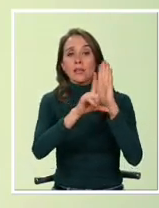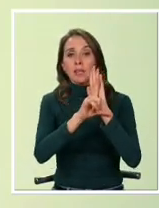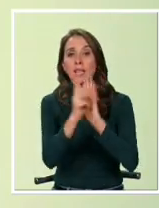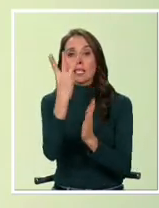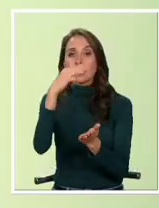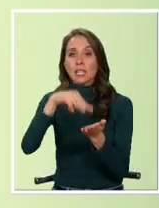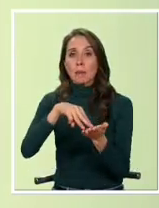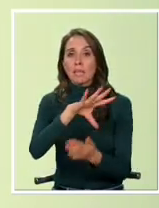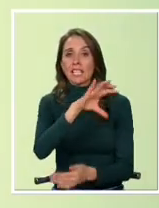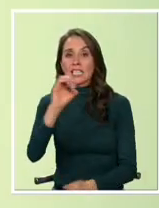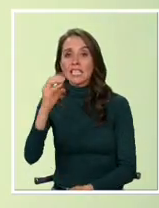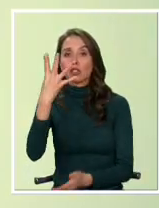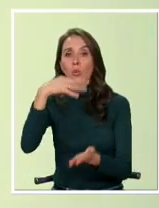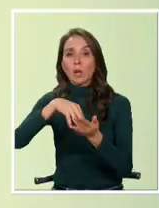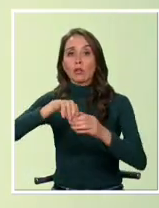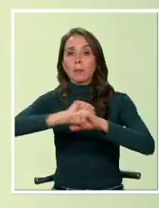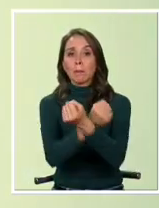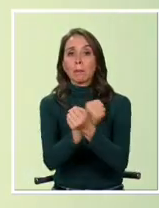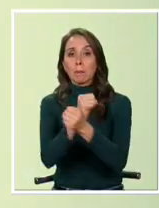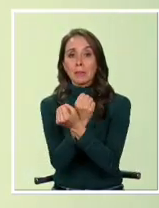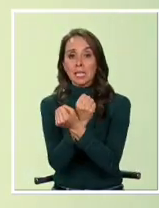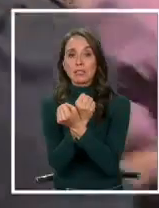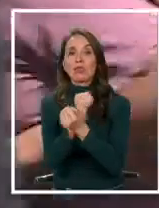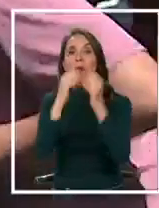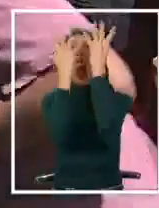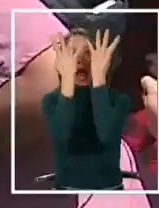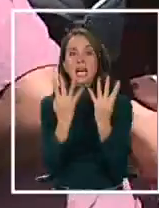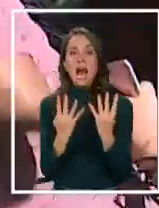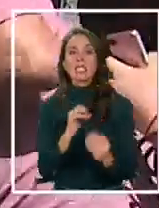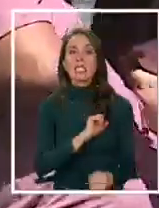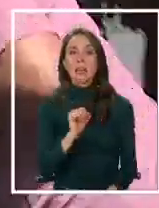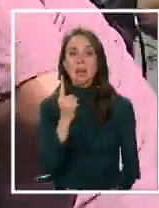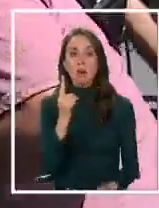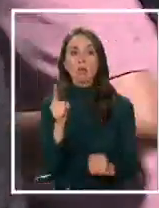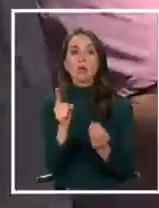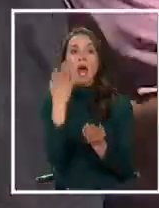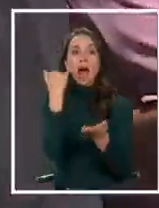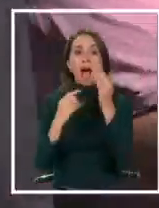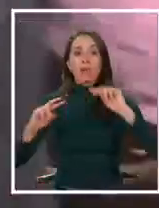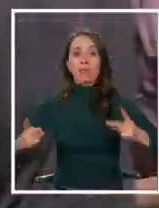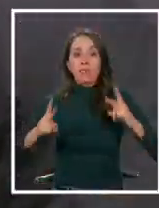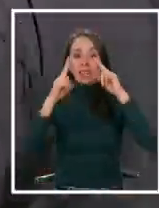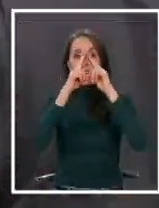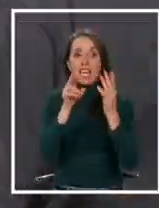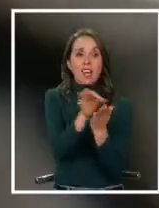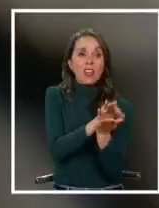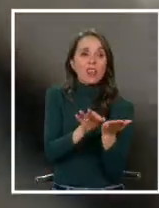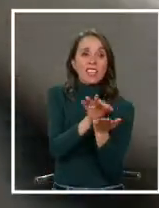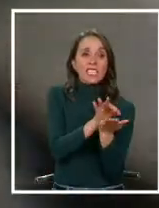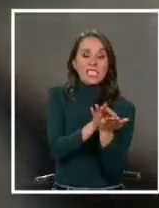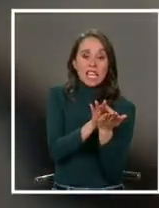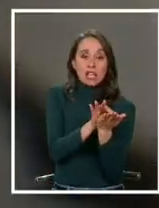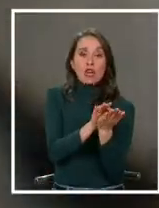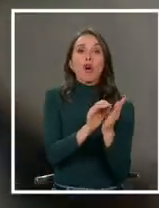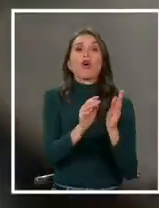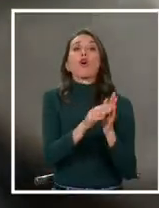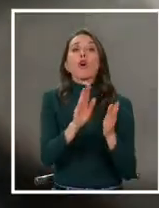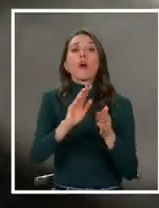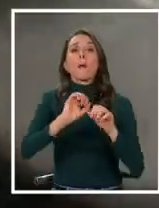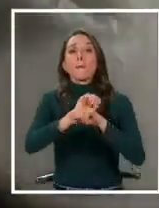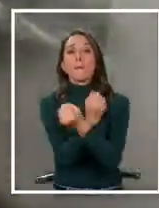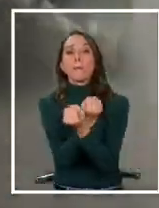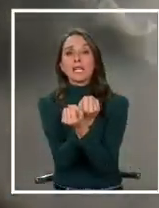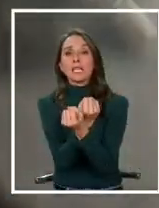de 3500 4000 internos hoy día en Santiago 1 que fue diseñada en su Génesis para albergar a internos de